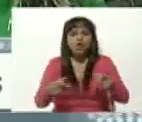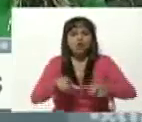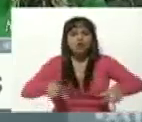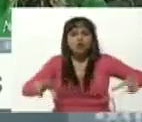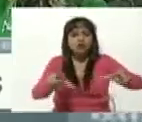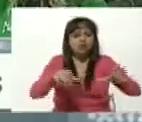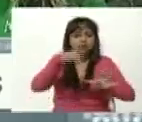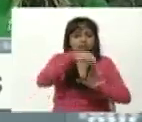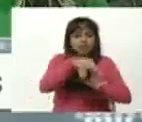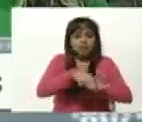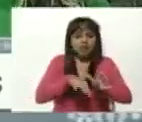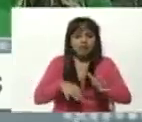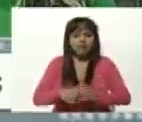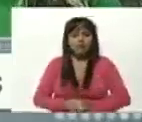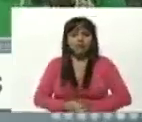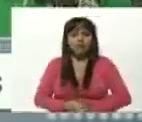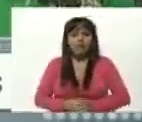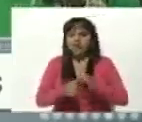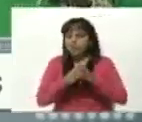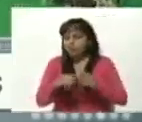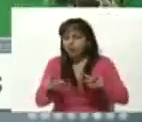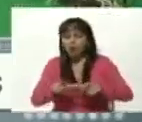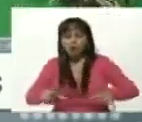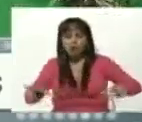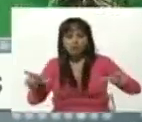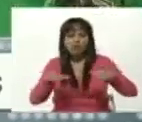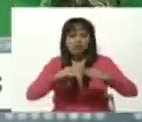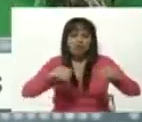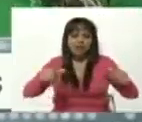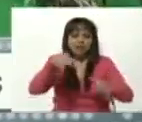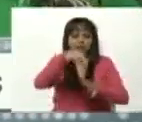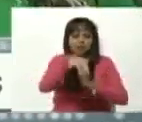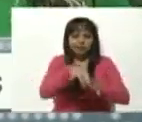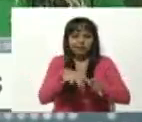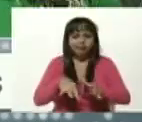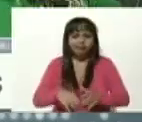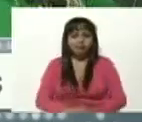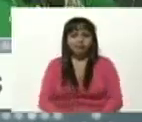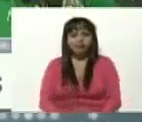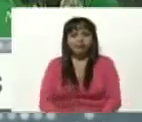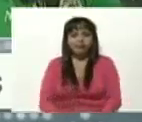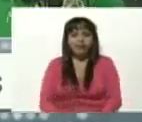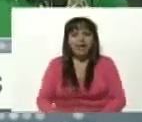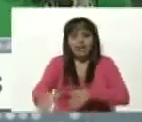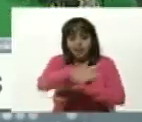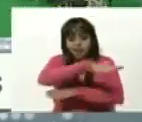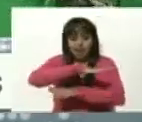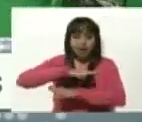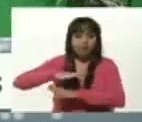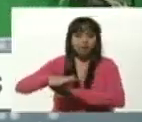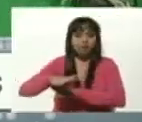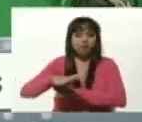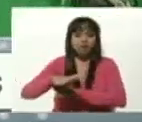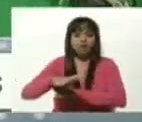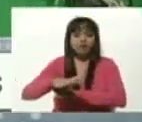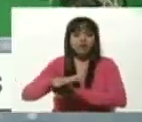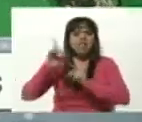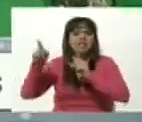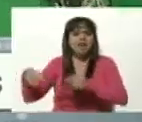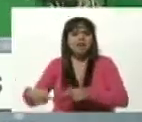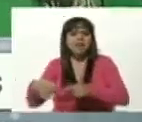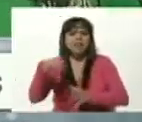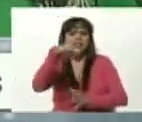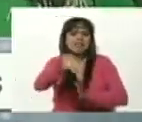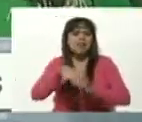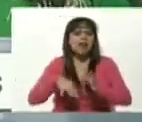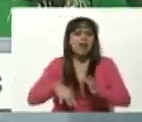conucos, en todos los sembradíos, tanto en el campo como los